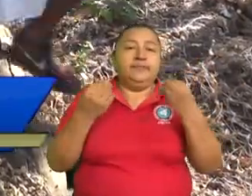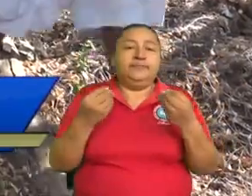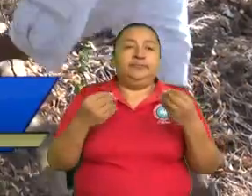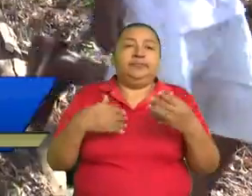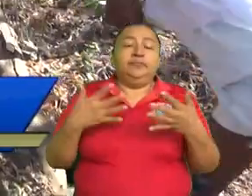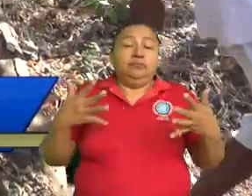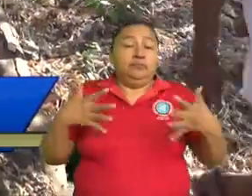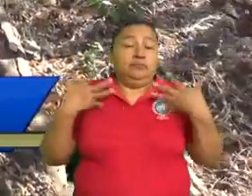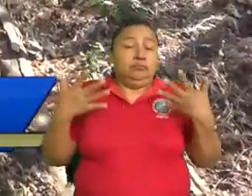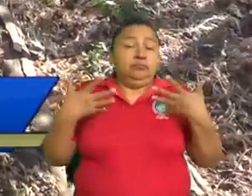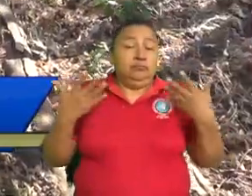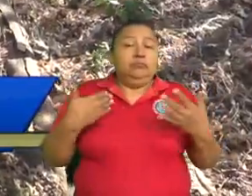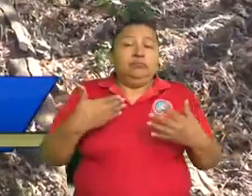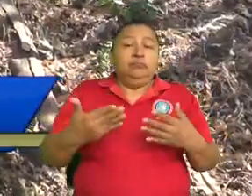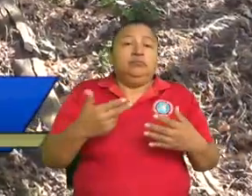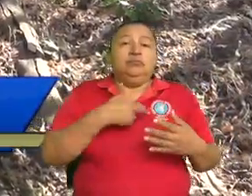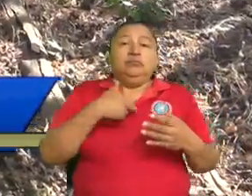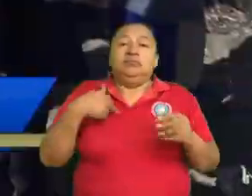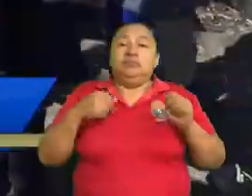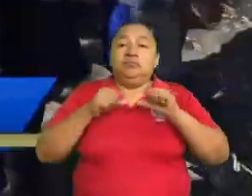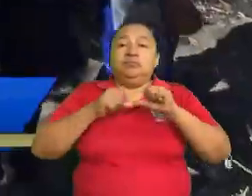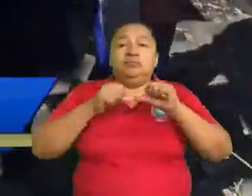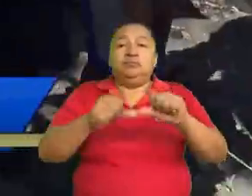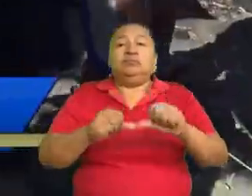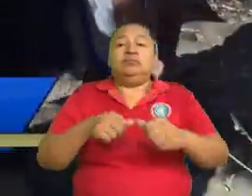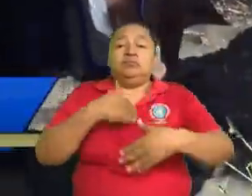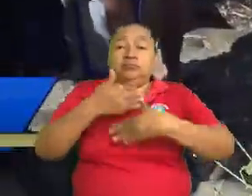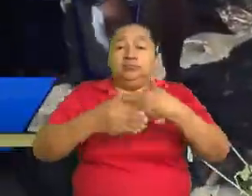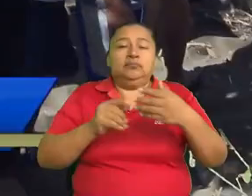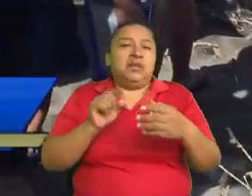con mucho entusiasmo, y a seguir avanzando. Aquí